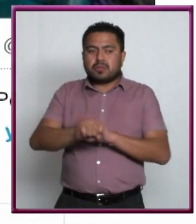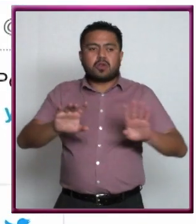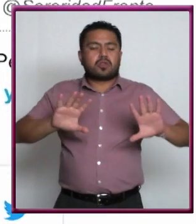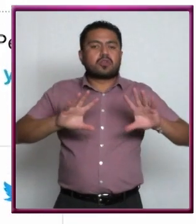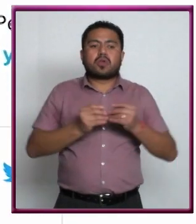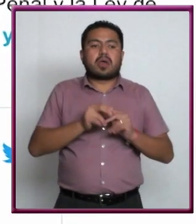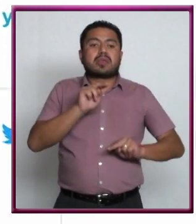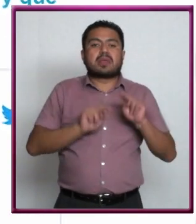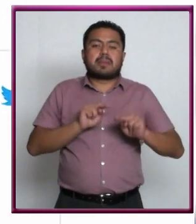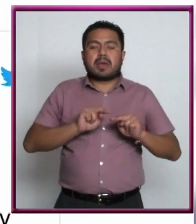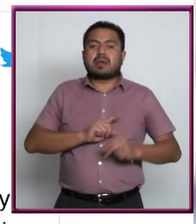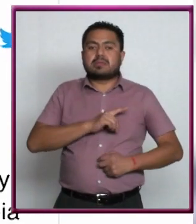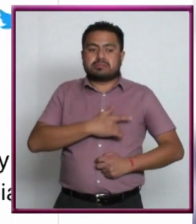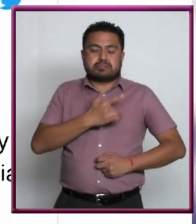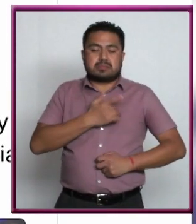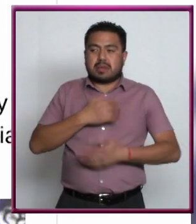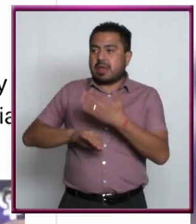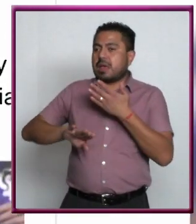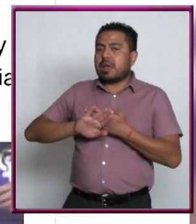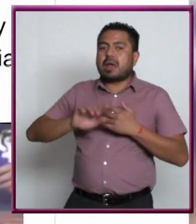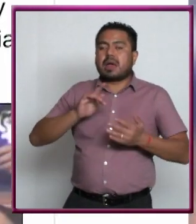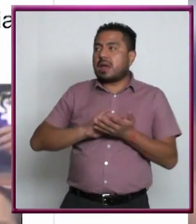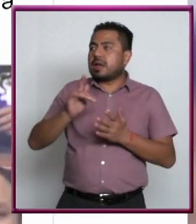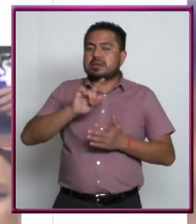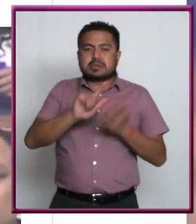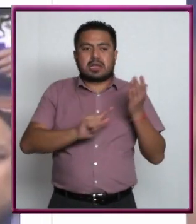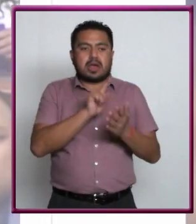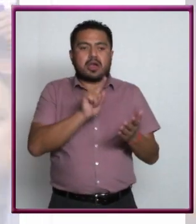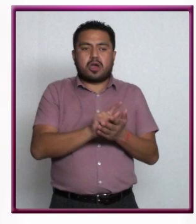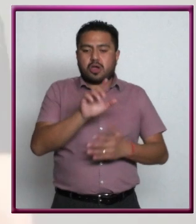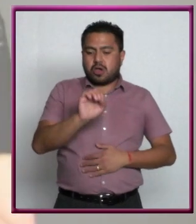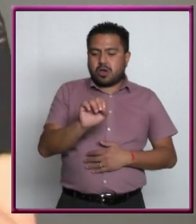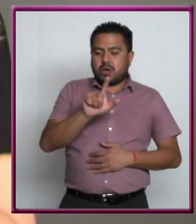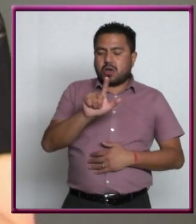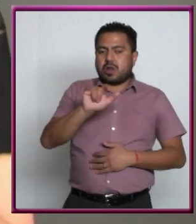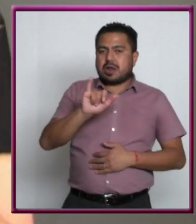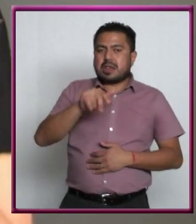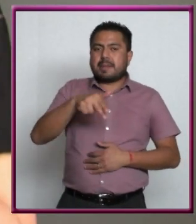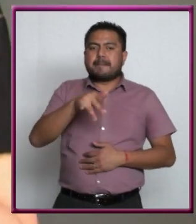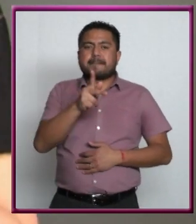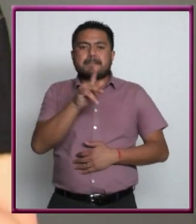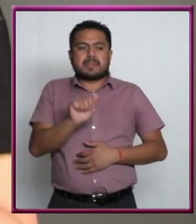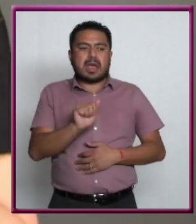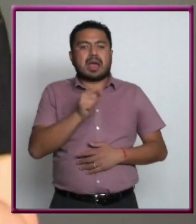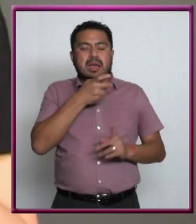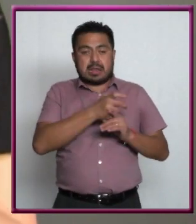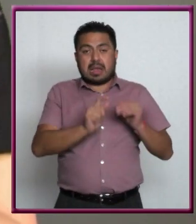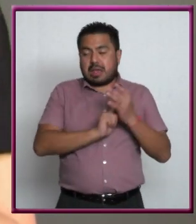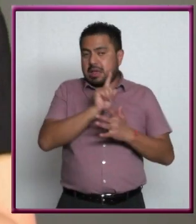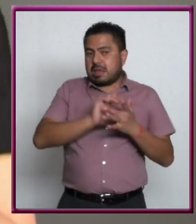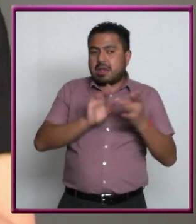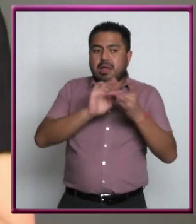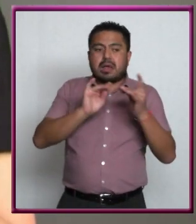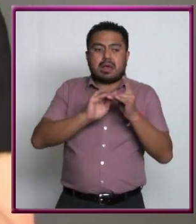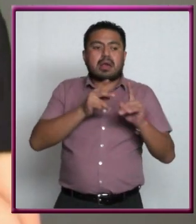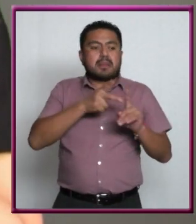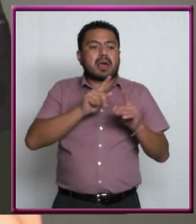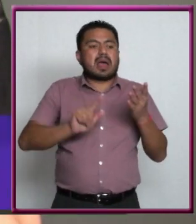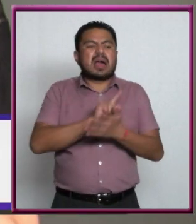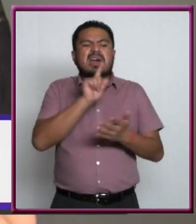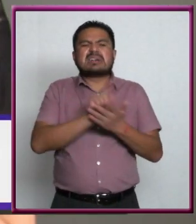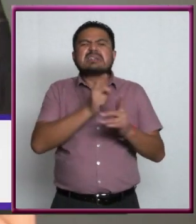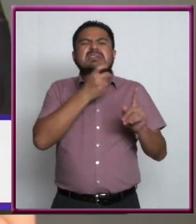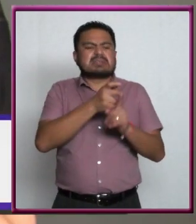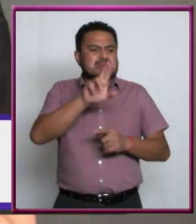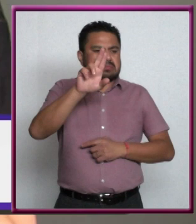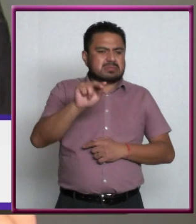cárcel. Todo depende de las agravantes. Esto gracias a la Ley Olimpia. Bueno, se le ha llamado ley, la Ley Olimpia en los medios, pero en realidad